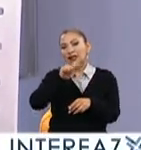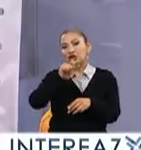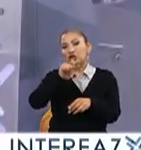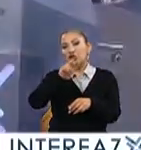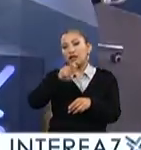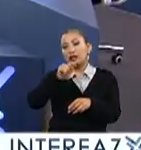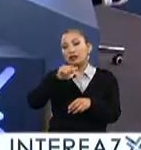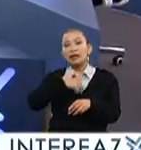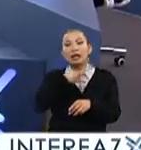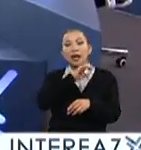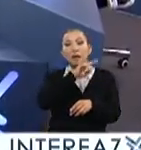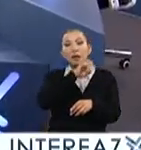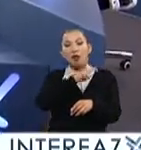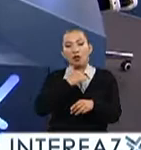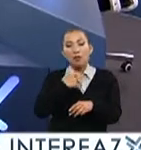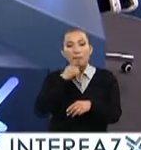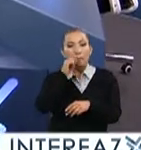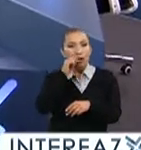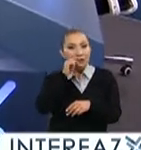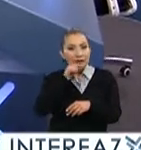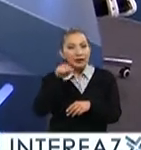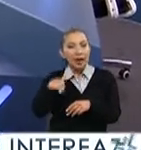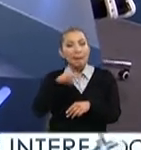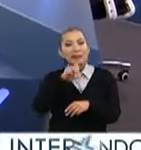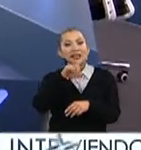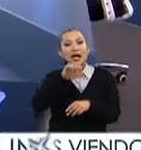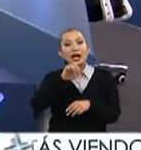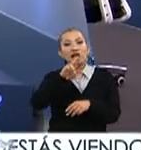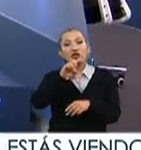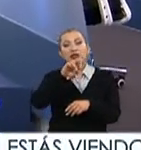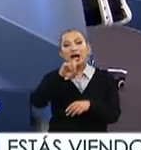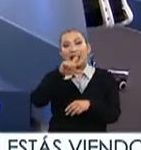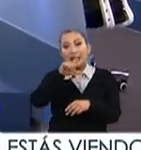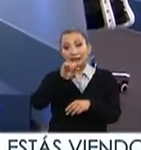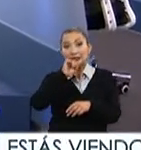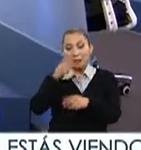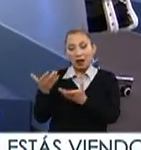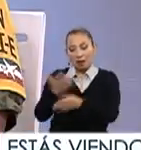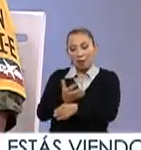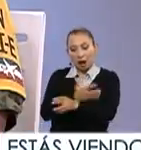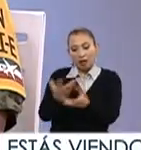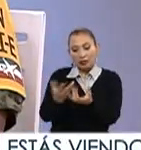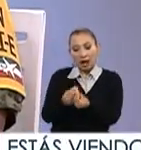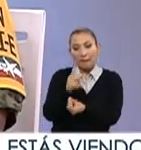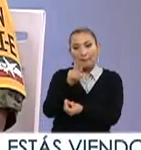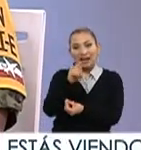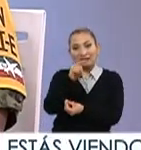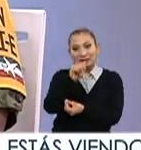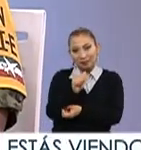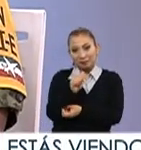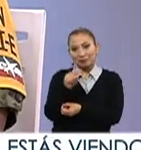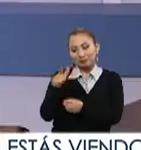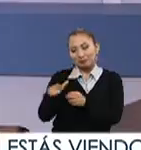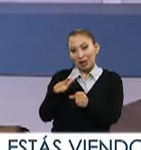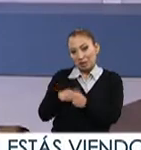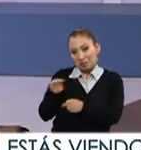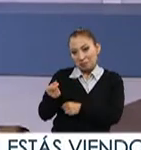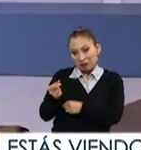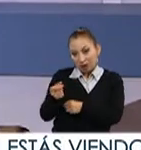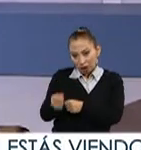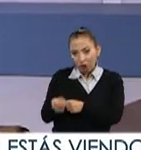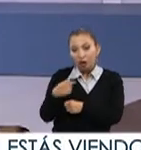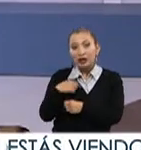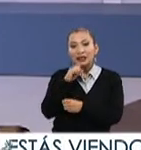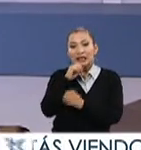Leiva y con el cabo policía militar Armando Misael Rodríguez Rosales, quien trae además a pasta su canófilo.